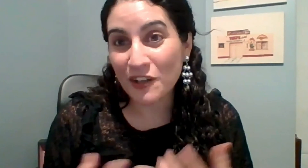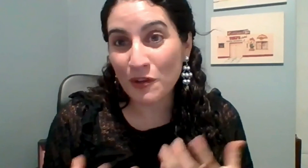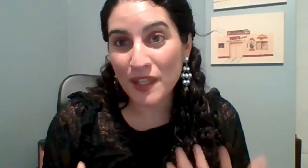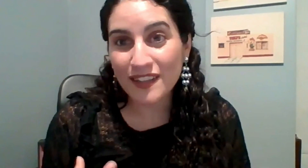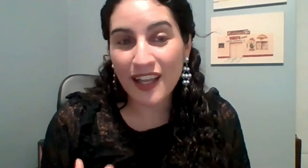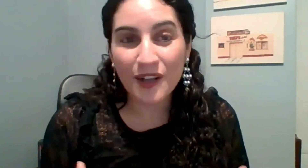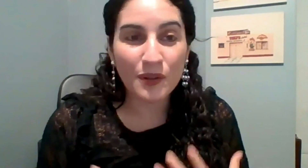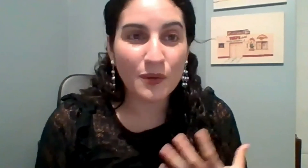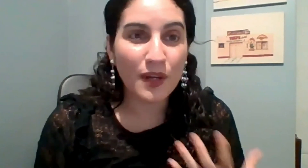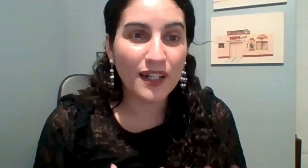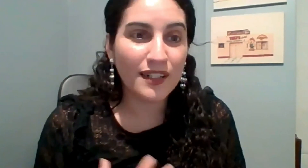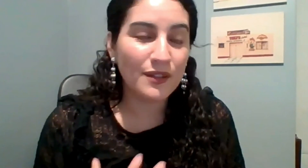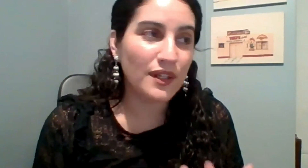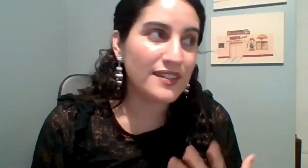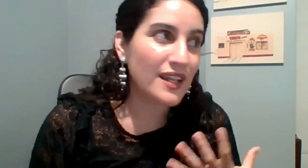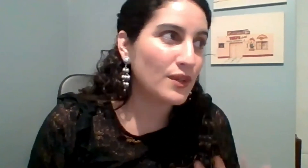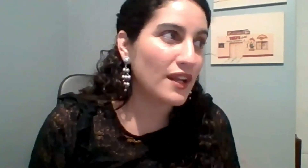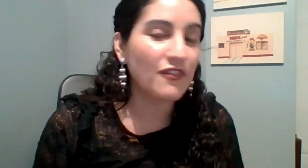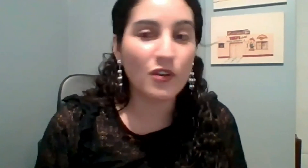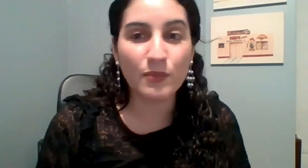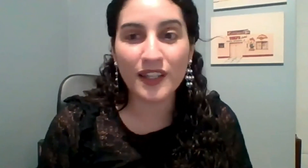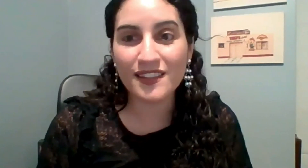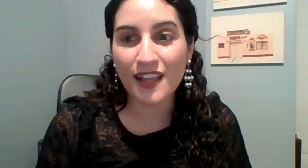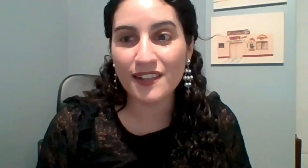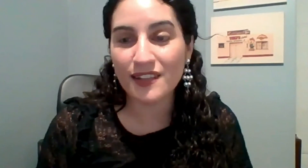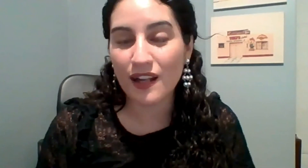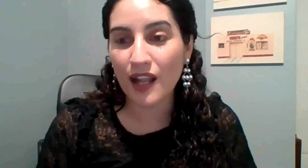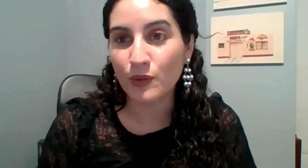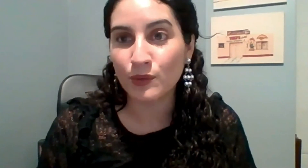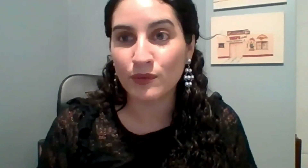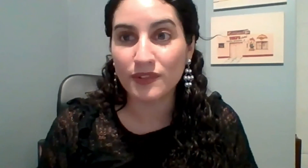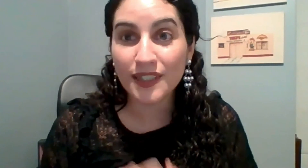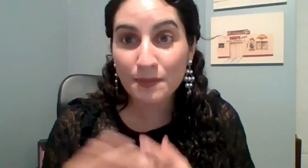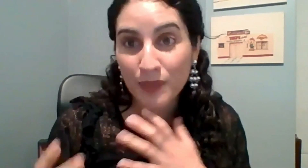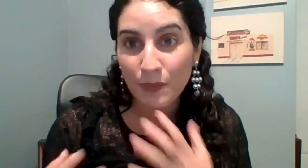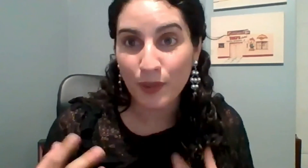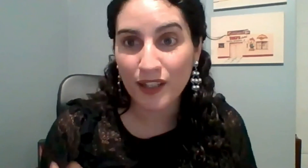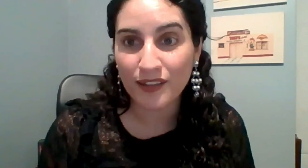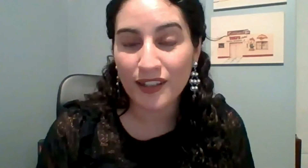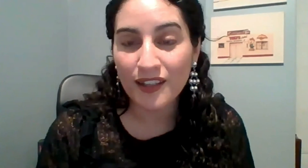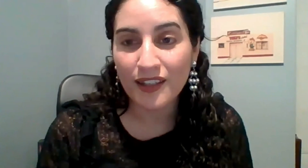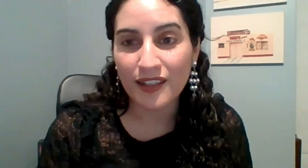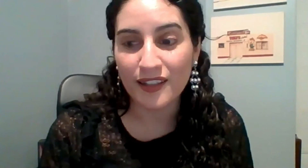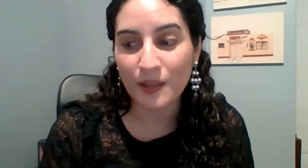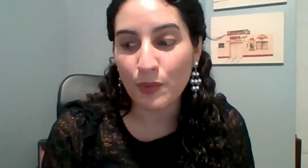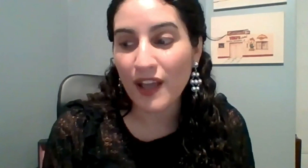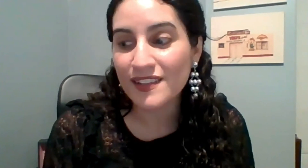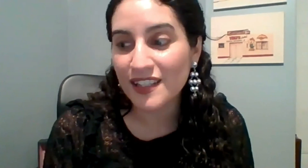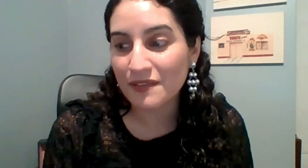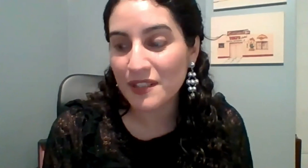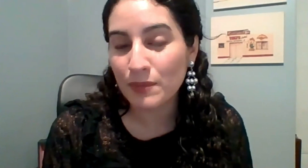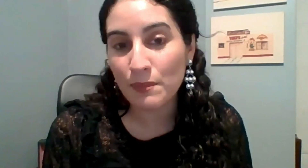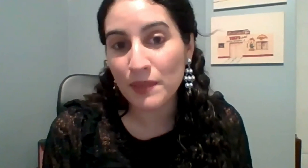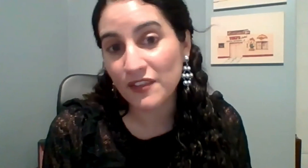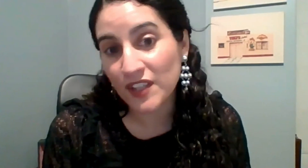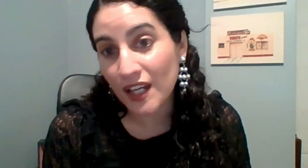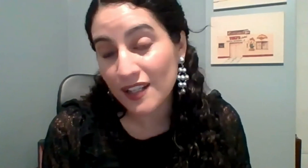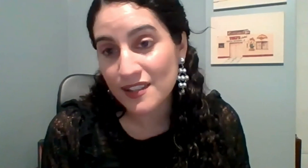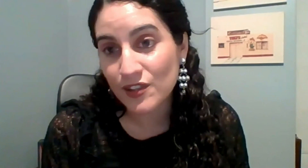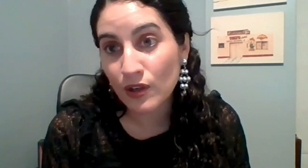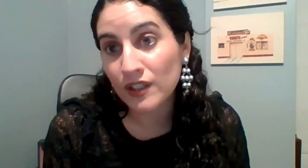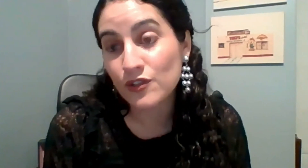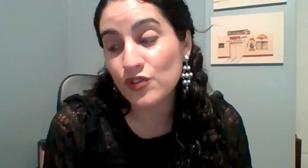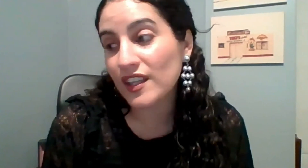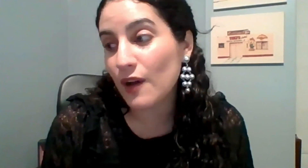¿Qué recomiendas? ¿Cuál es alguna forma, quizás algún tip que pueda servir para planificar